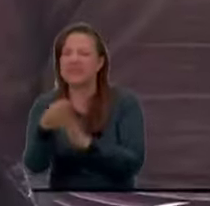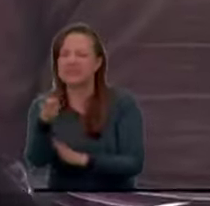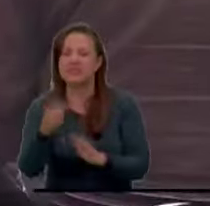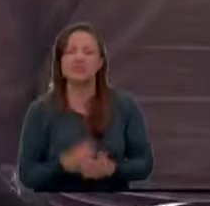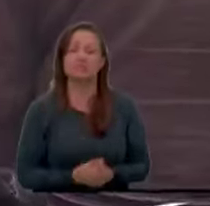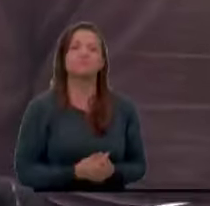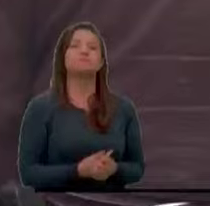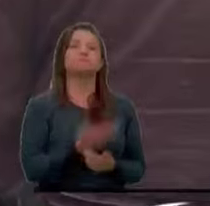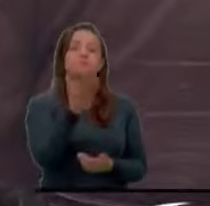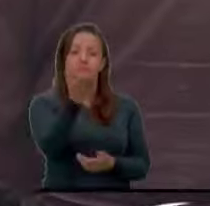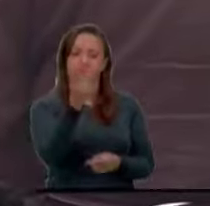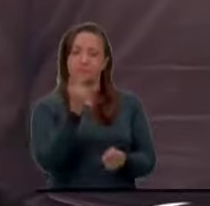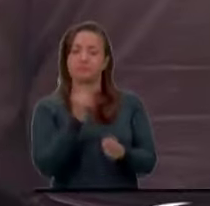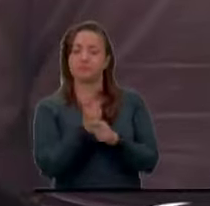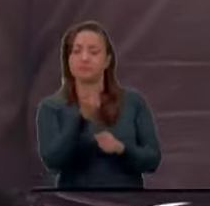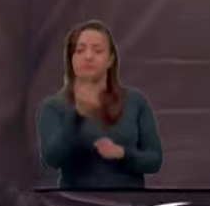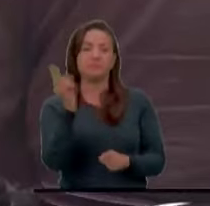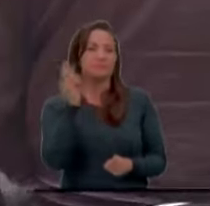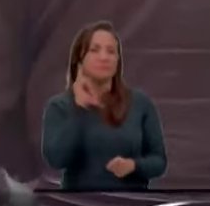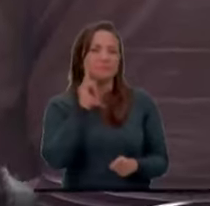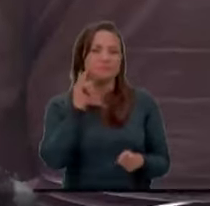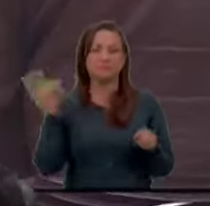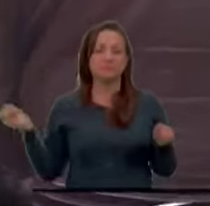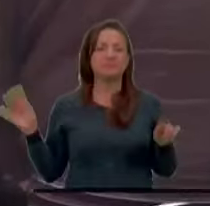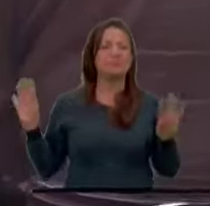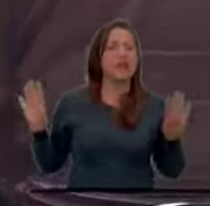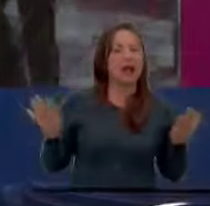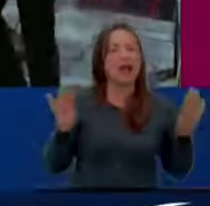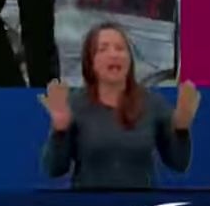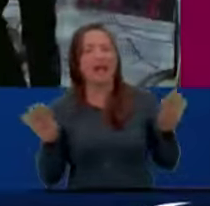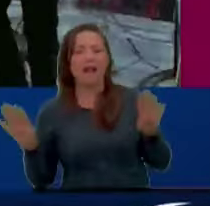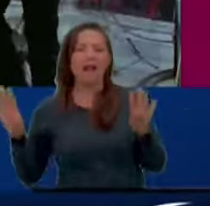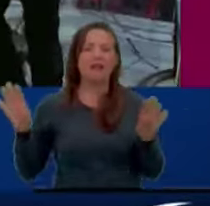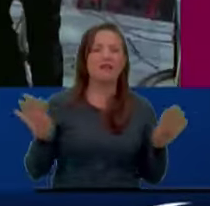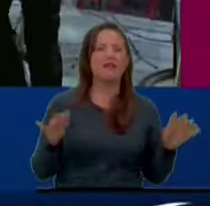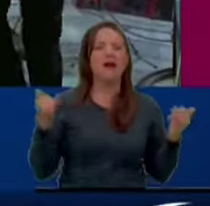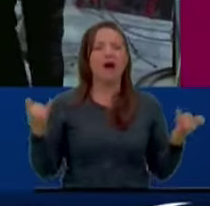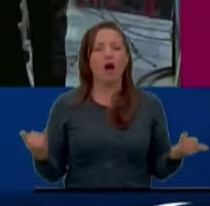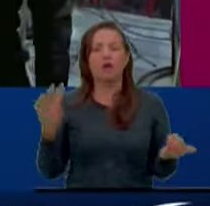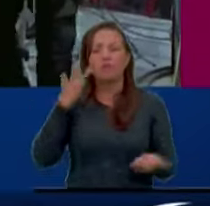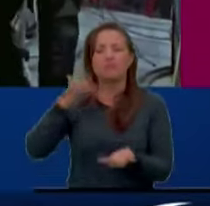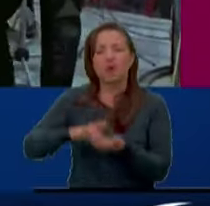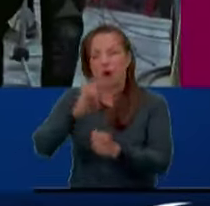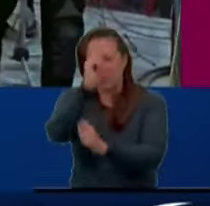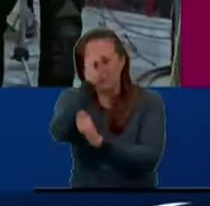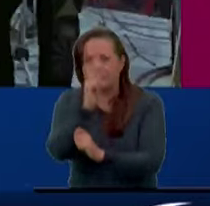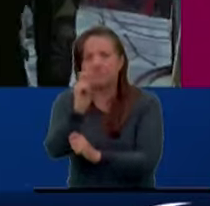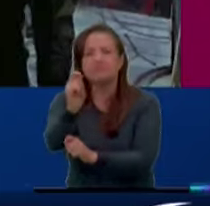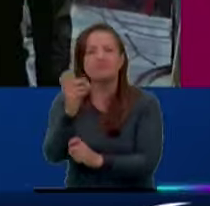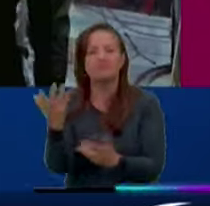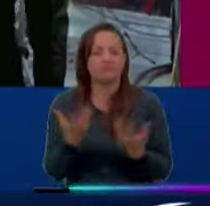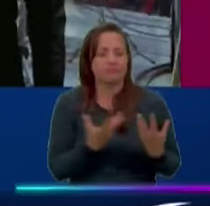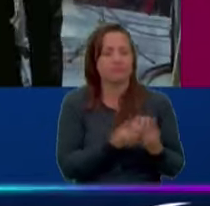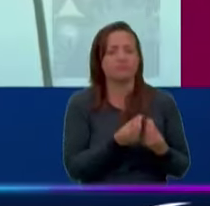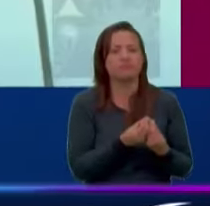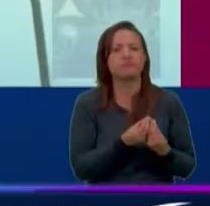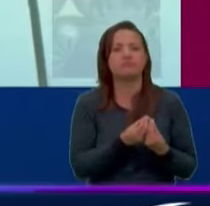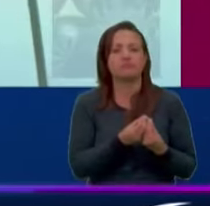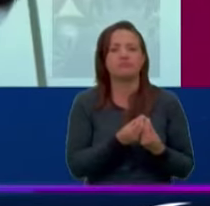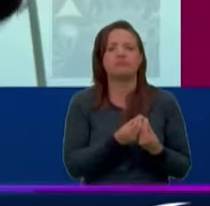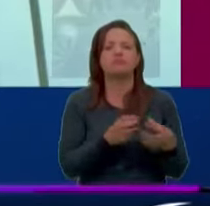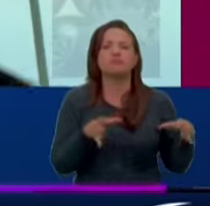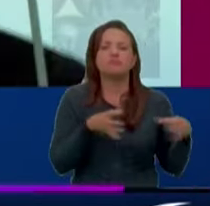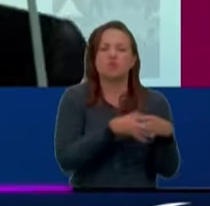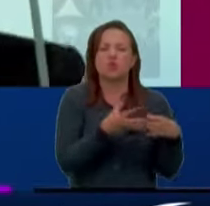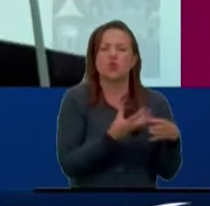Dani, pues como ustedes escuchan, estamos en este momento presenciando este gran homenaje a cargo de los No Water